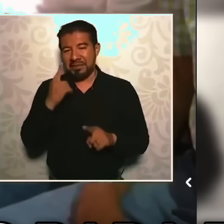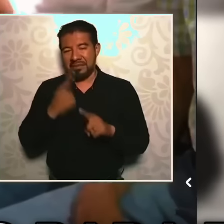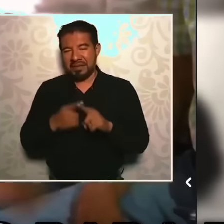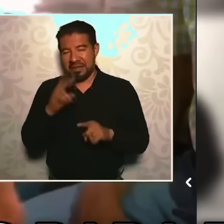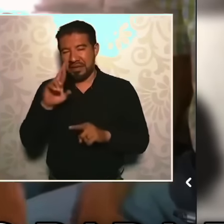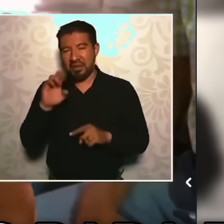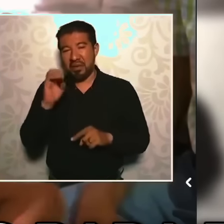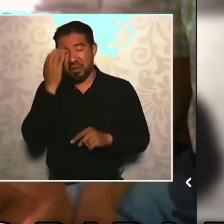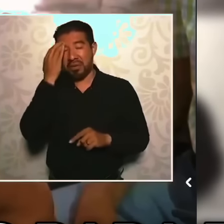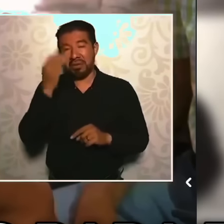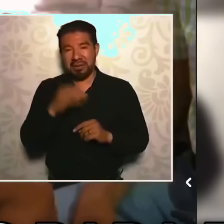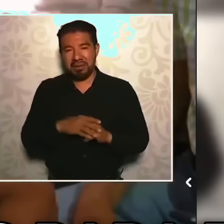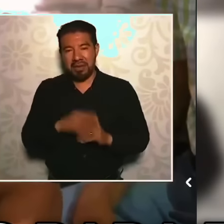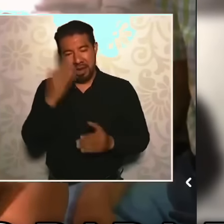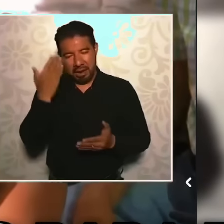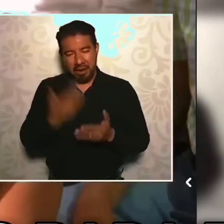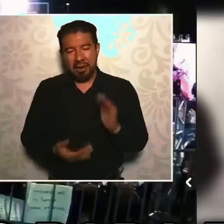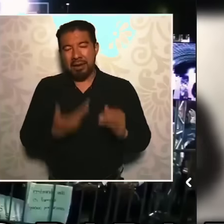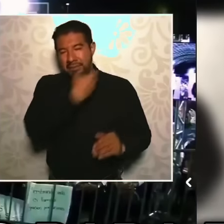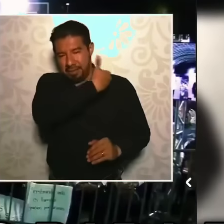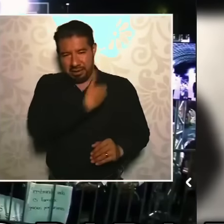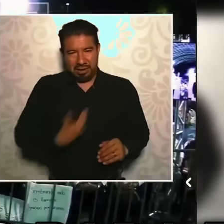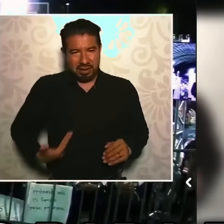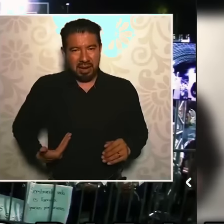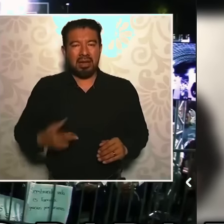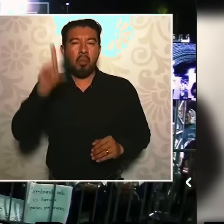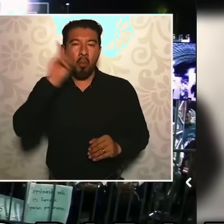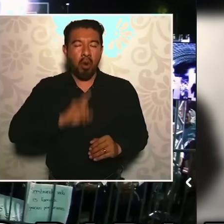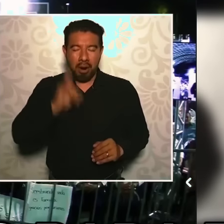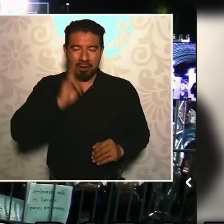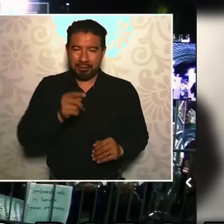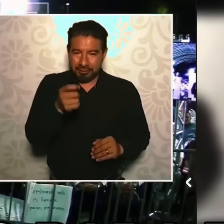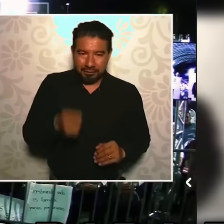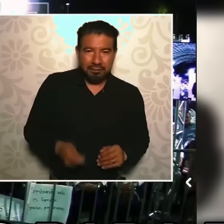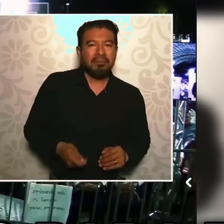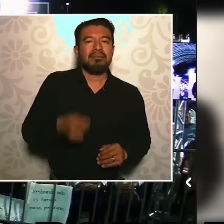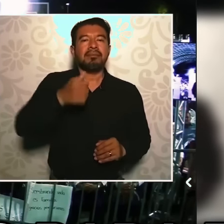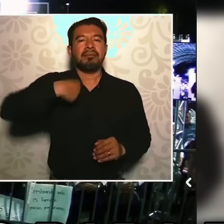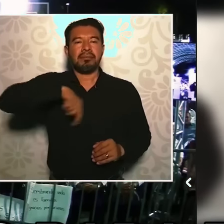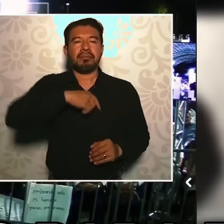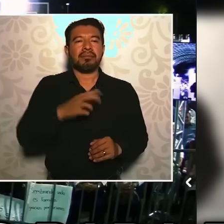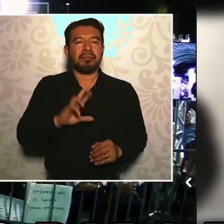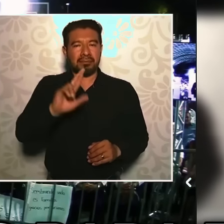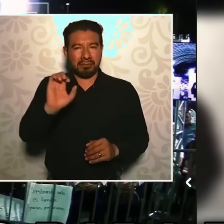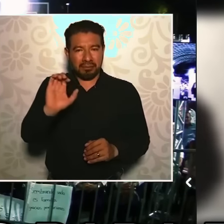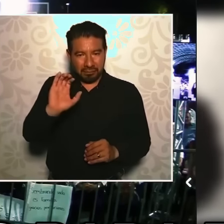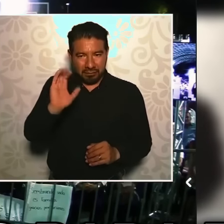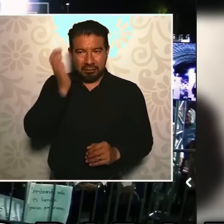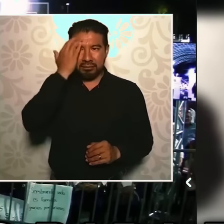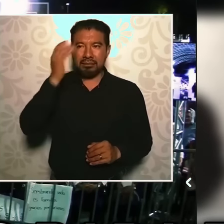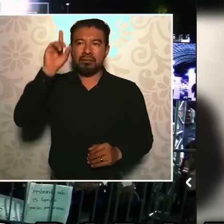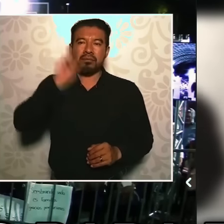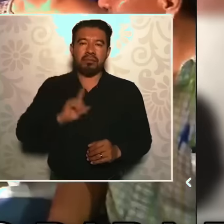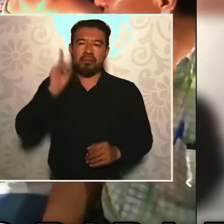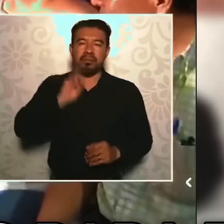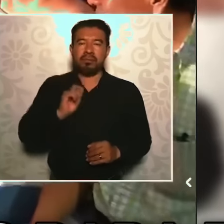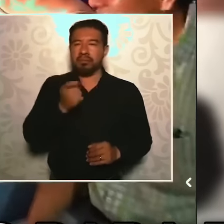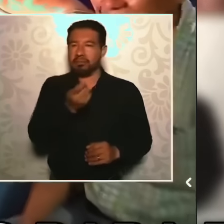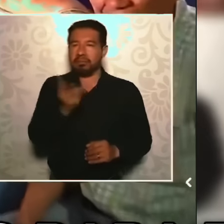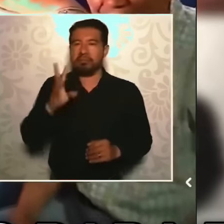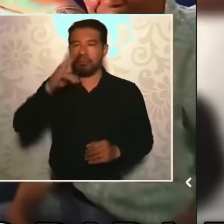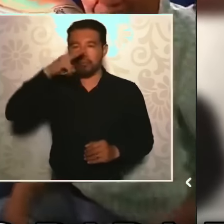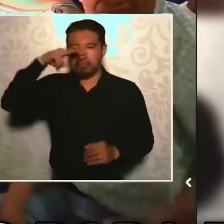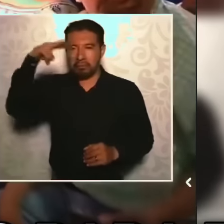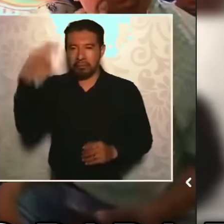Pues como llegó una mujer a la presidencia, por primera vez vamos a reconocer el trabajo de las mujeres